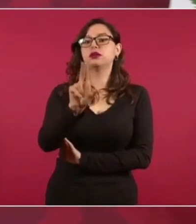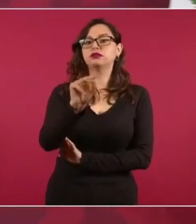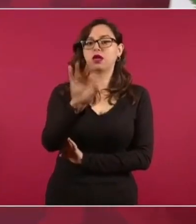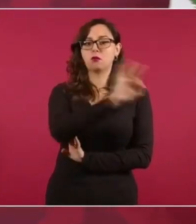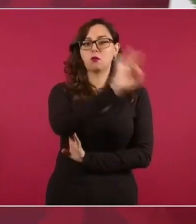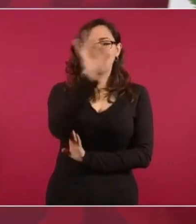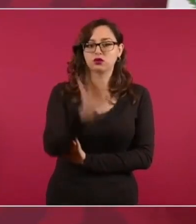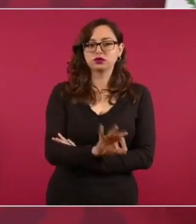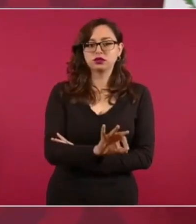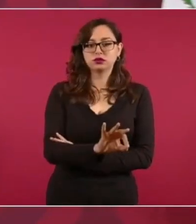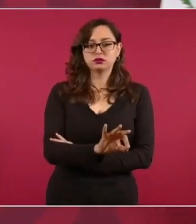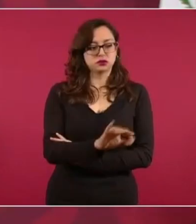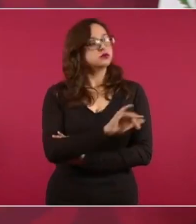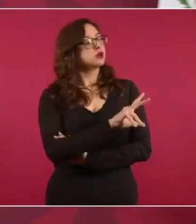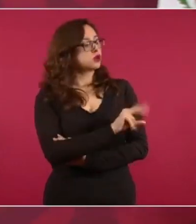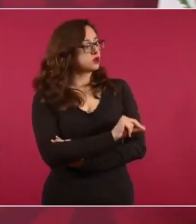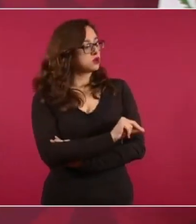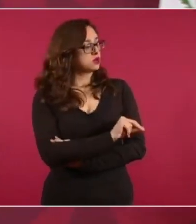Así es.